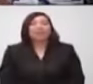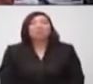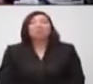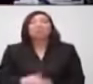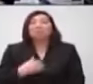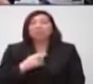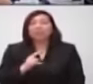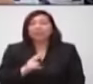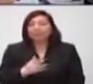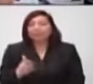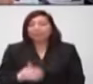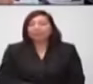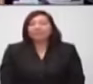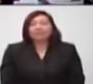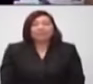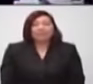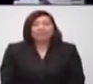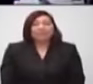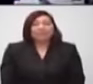¿Podemos regresar?